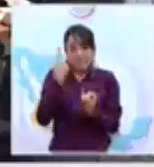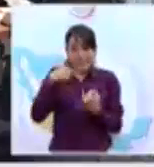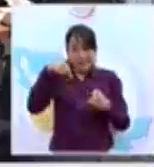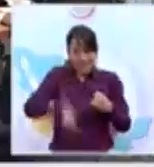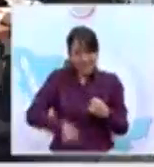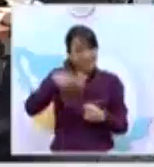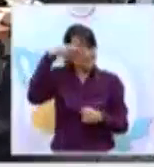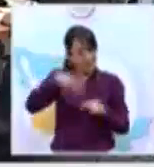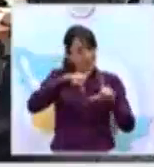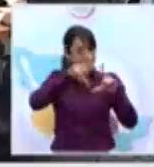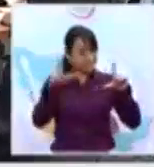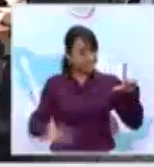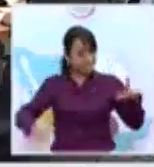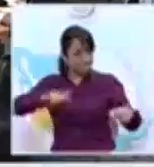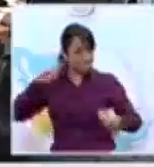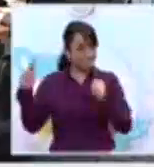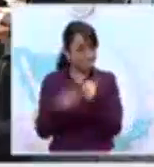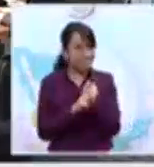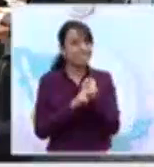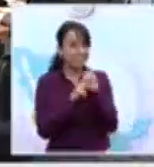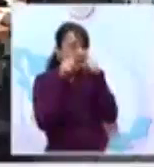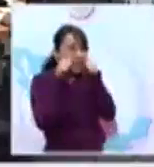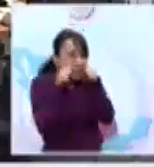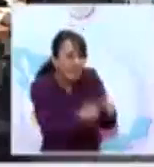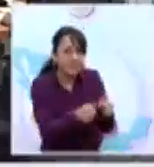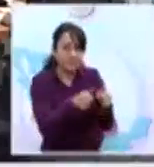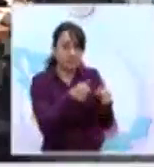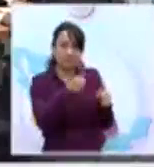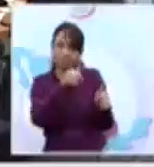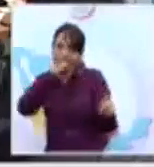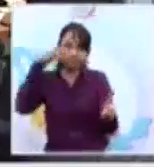celebro. Lo que no celebro es que